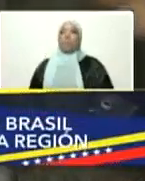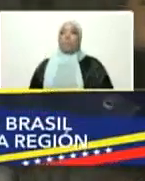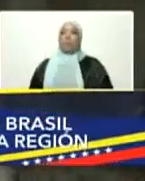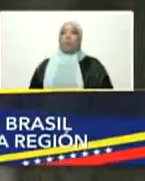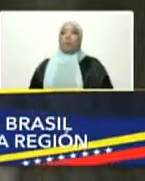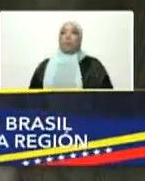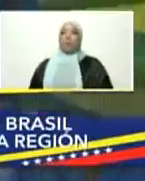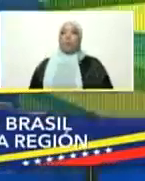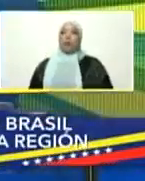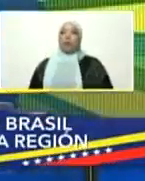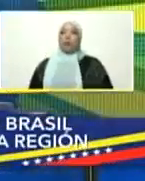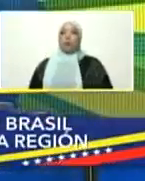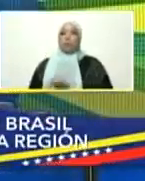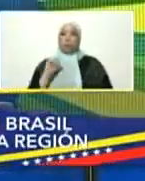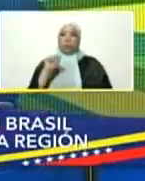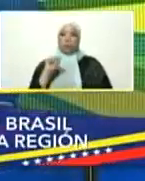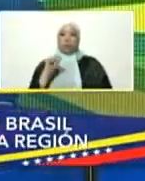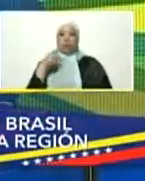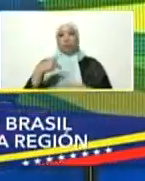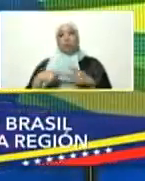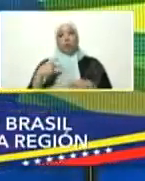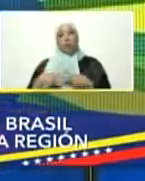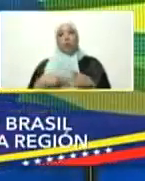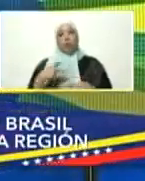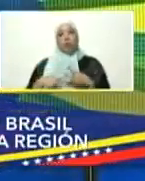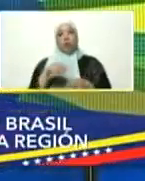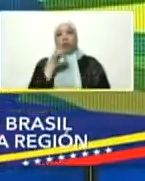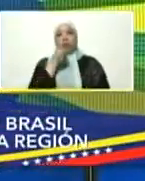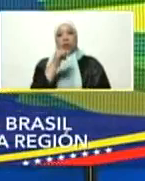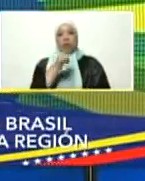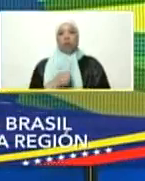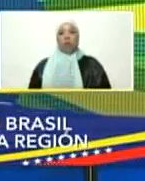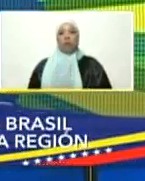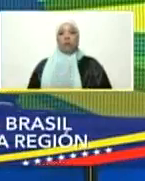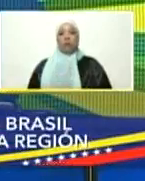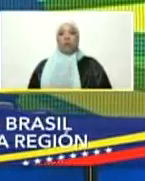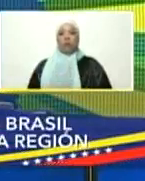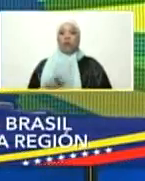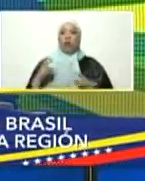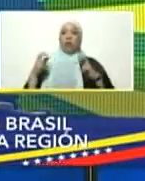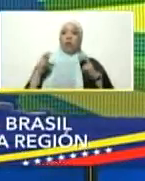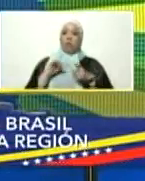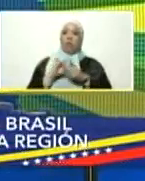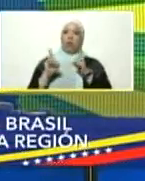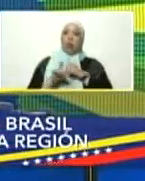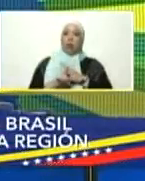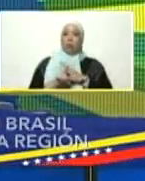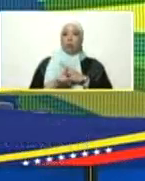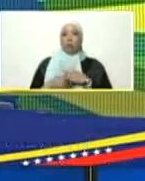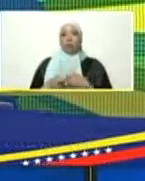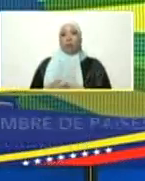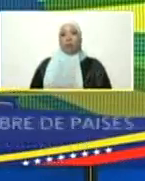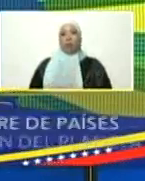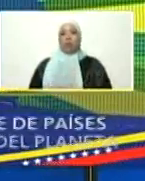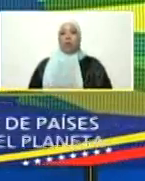Es un gran punto de la agenda progresista. El tema del cambio climático.